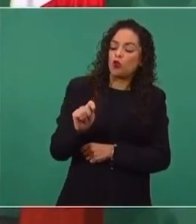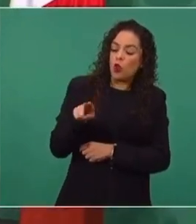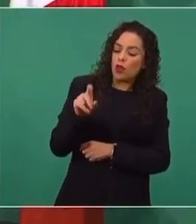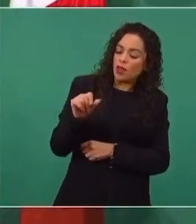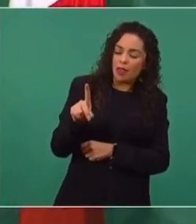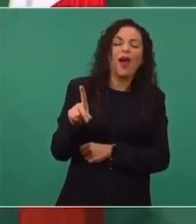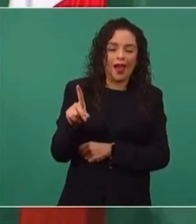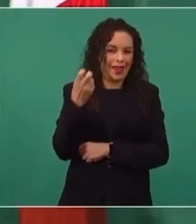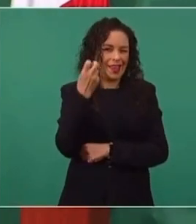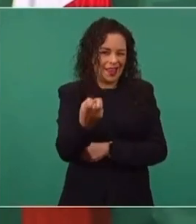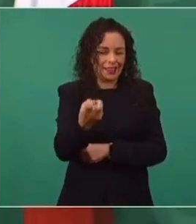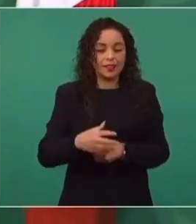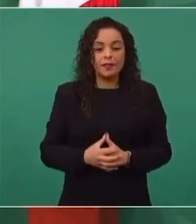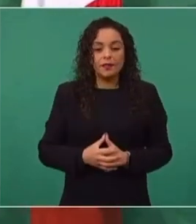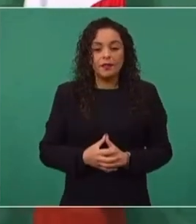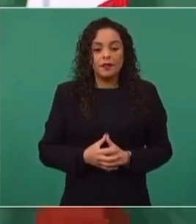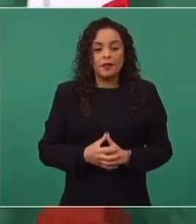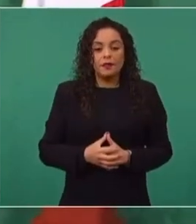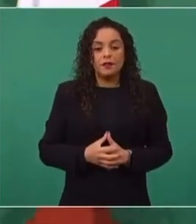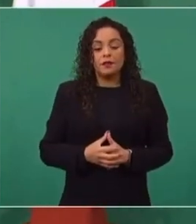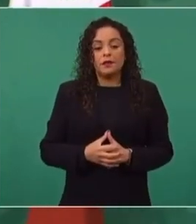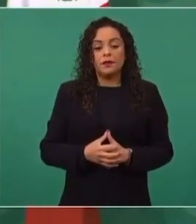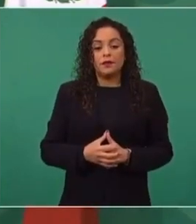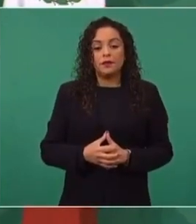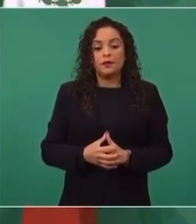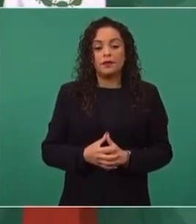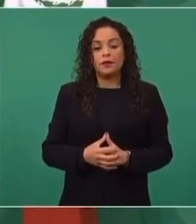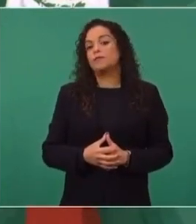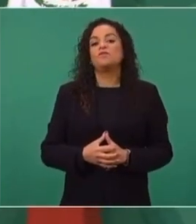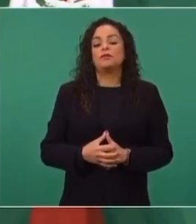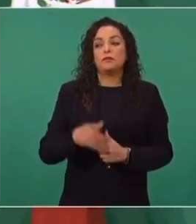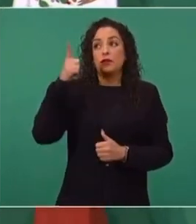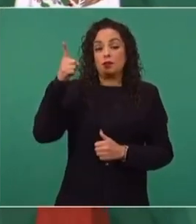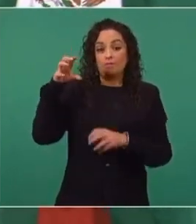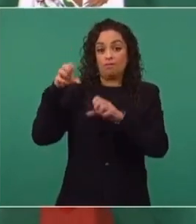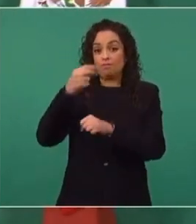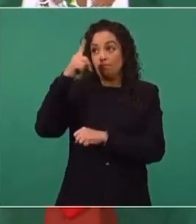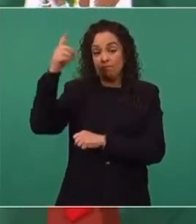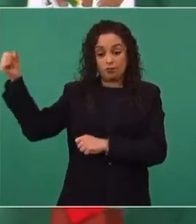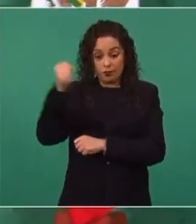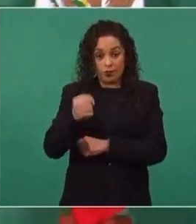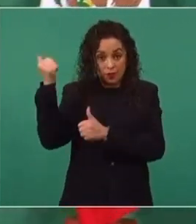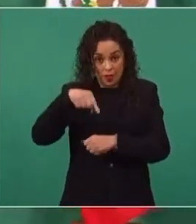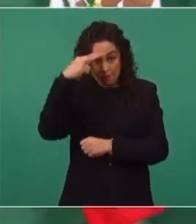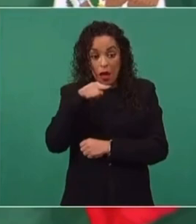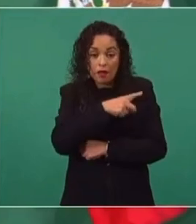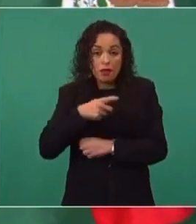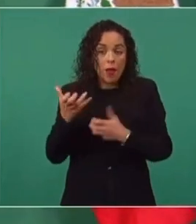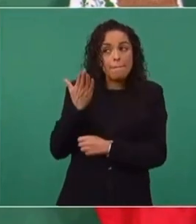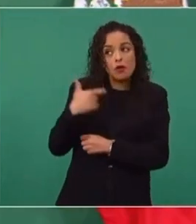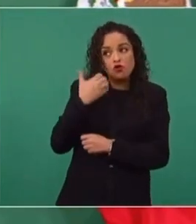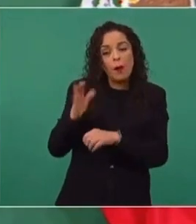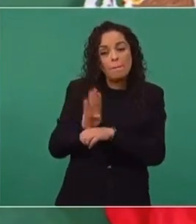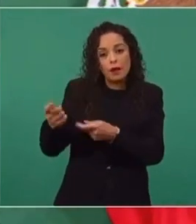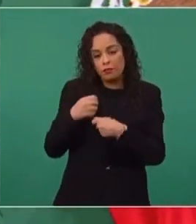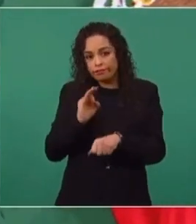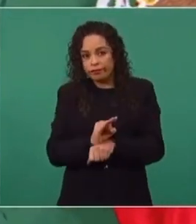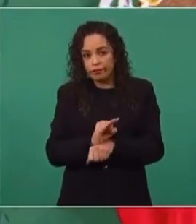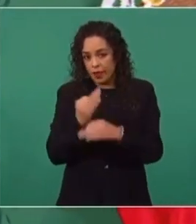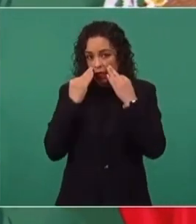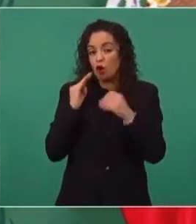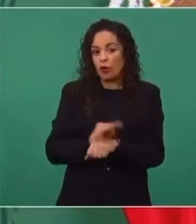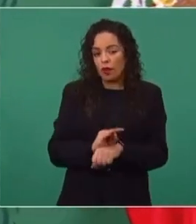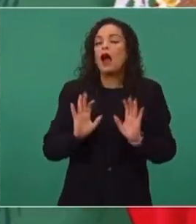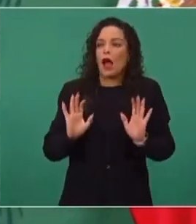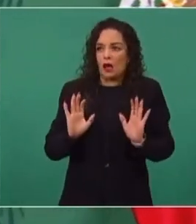Bueno, es el inculpado el que tiene que hacer la solicitud y la Fiscalía resuelve. Mi opinión en todos estos casos es